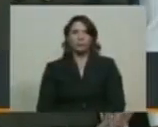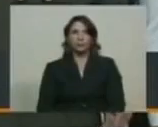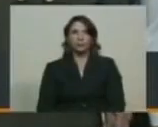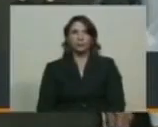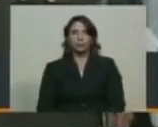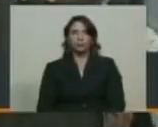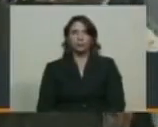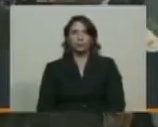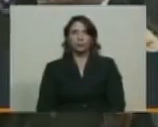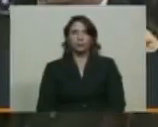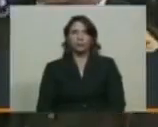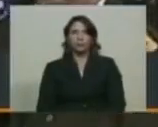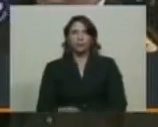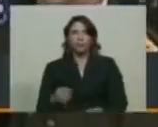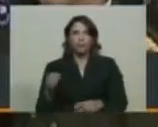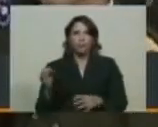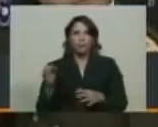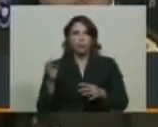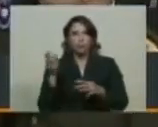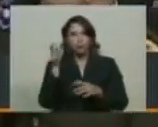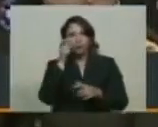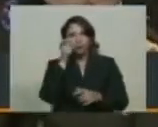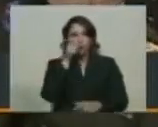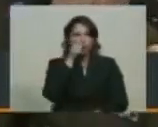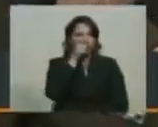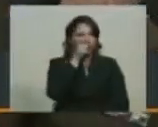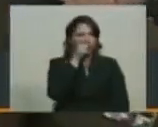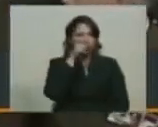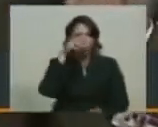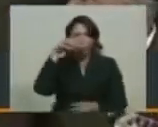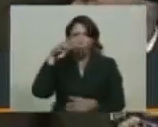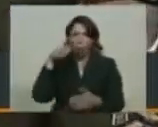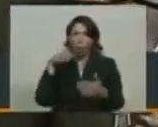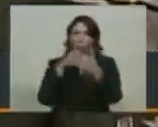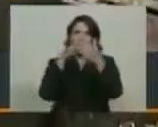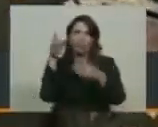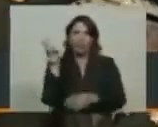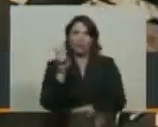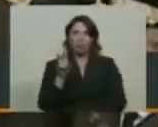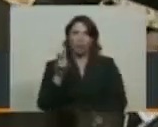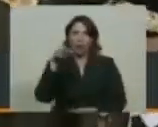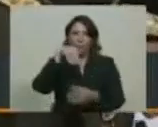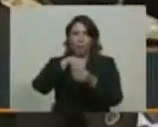estuvo ventilando una intervención militar contra Venezuela.